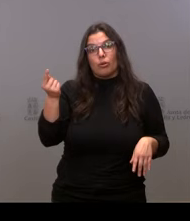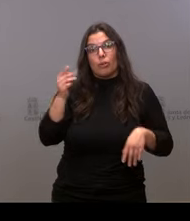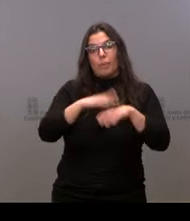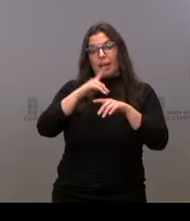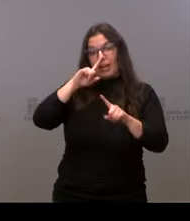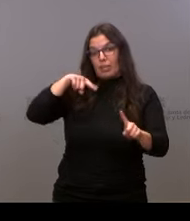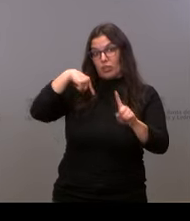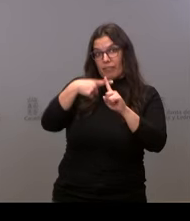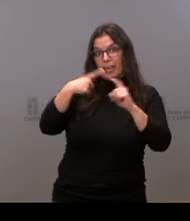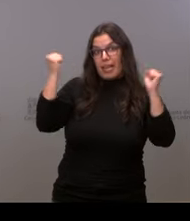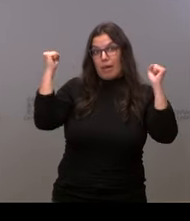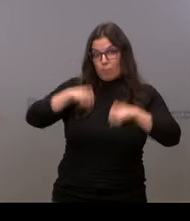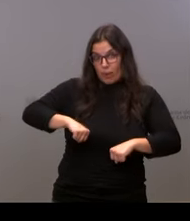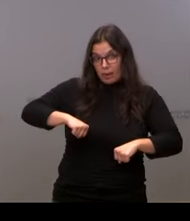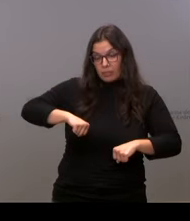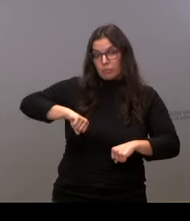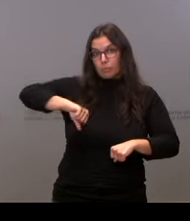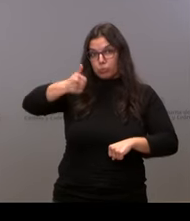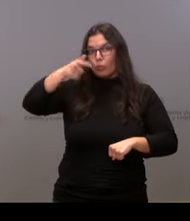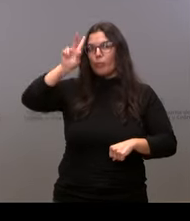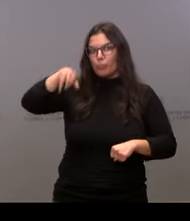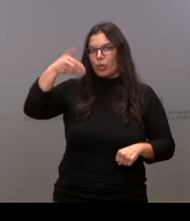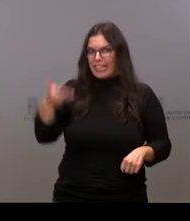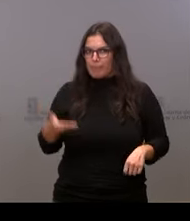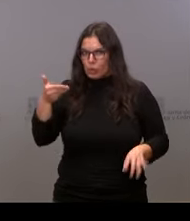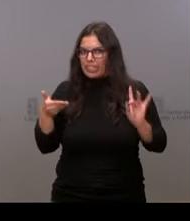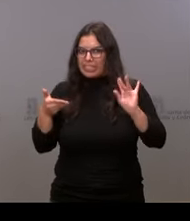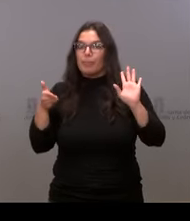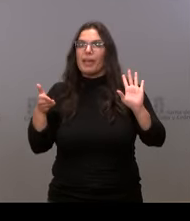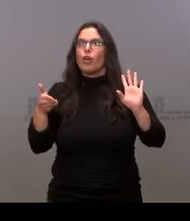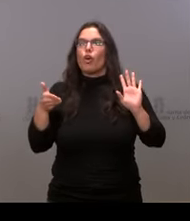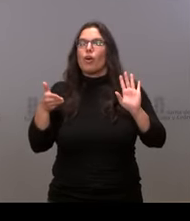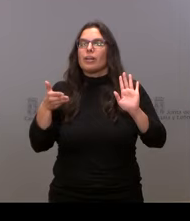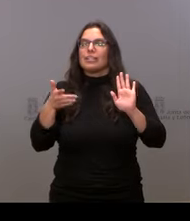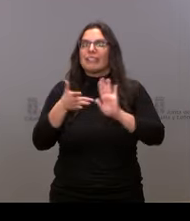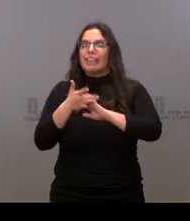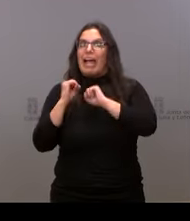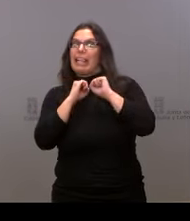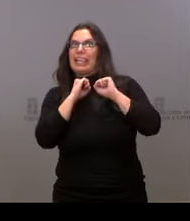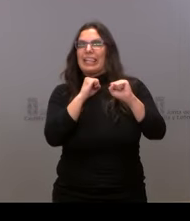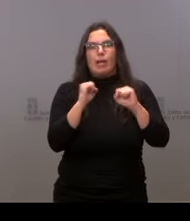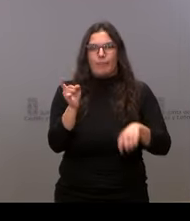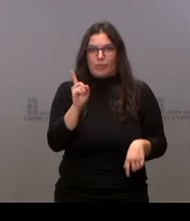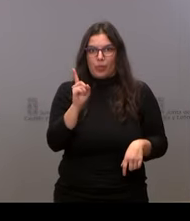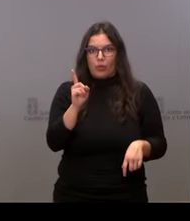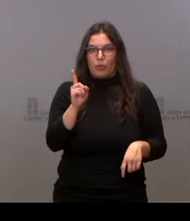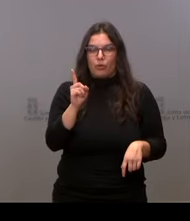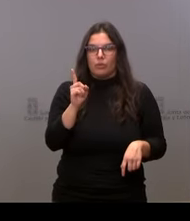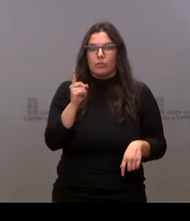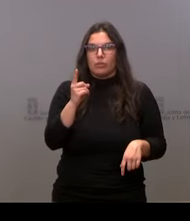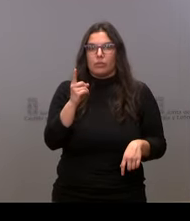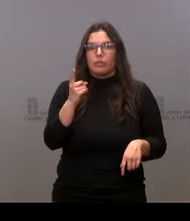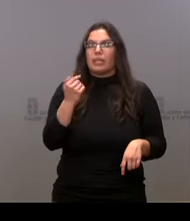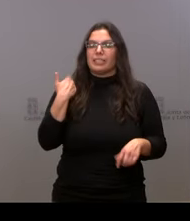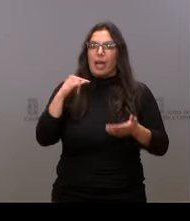22 es importante pero no es definitivo ya está se tiene en cuenta los proyectos